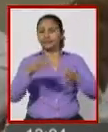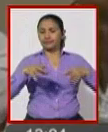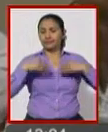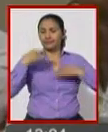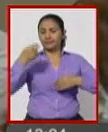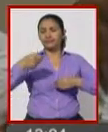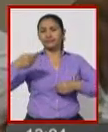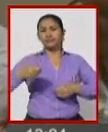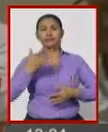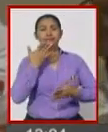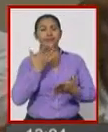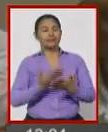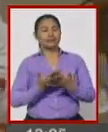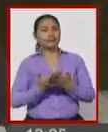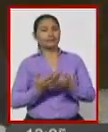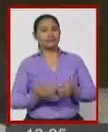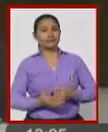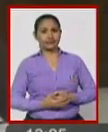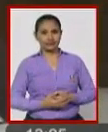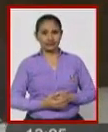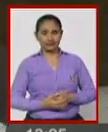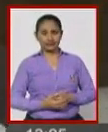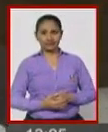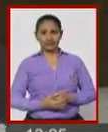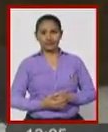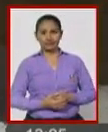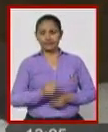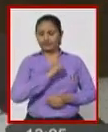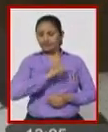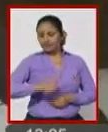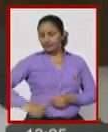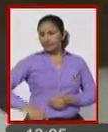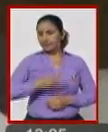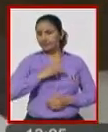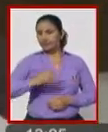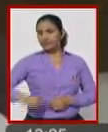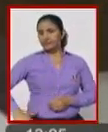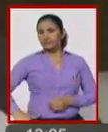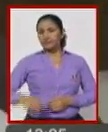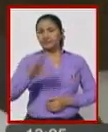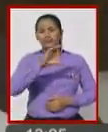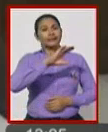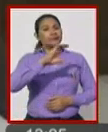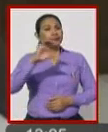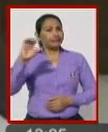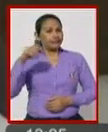por el juez por su probabilidad. El imputado, como alcalde municipal del Gobierno Autónomo